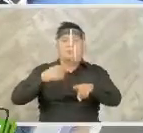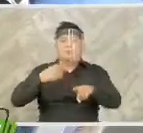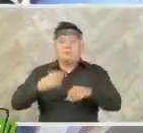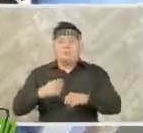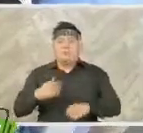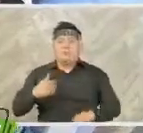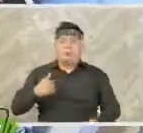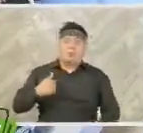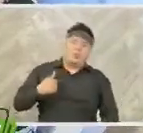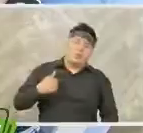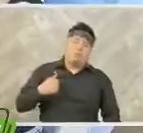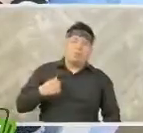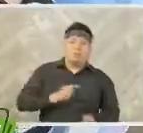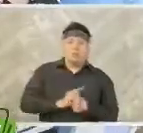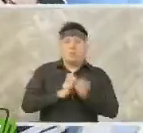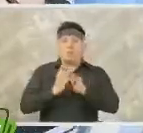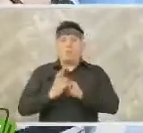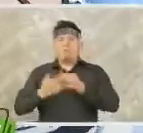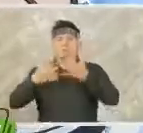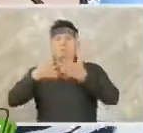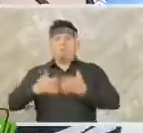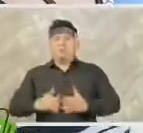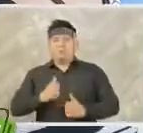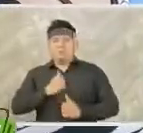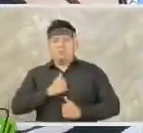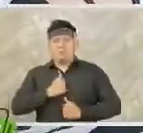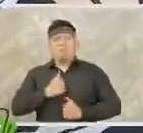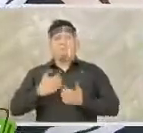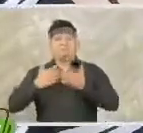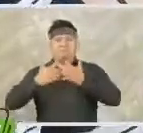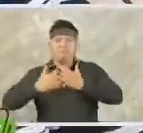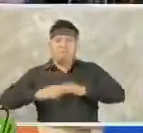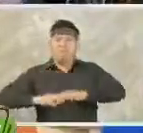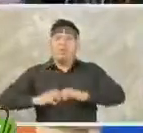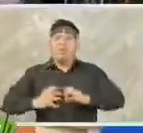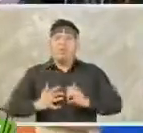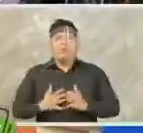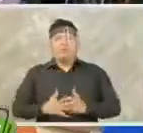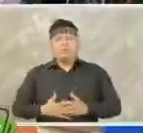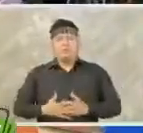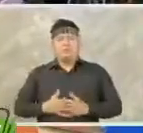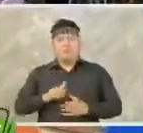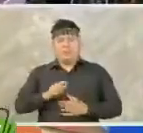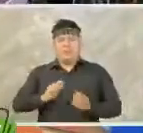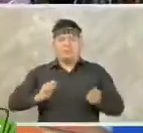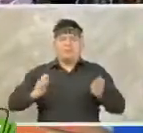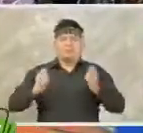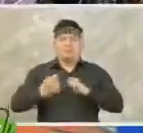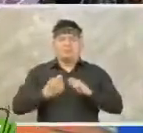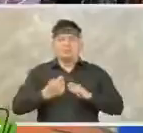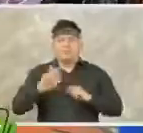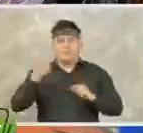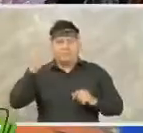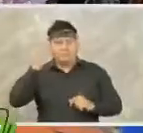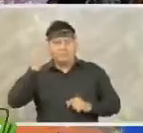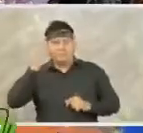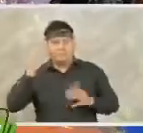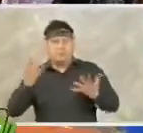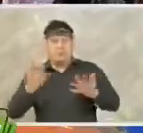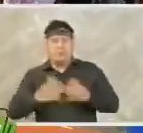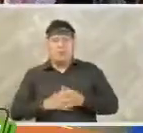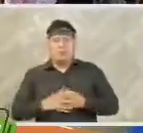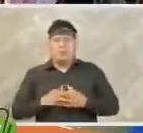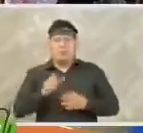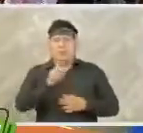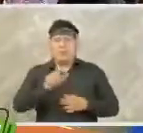a Emprendedores. Este proyecto, digamos, lo más importante es que logró o está logrando la transformación de la mentalidad de las personas víctimas